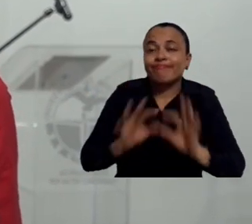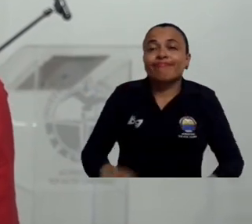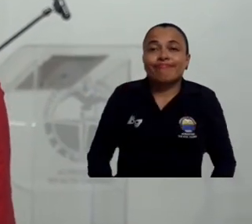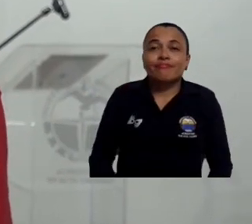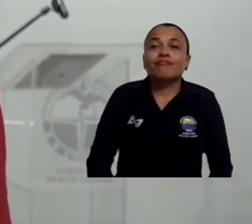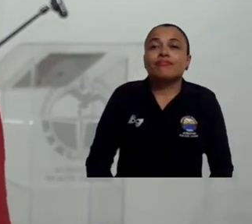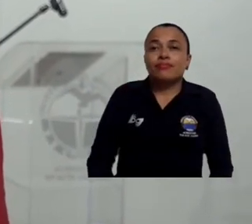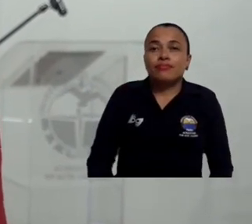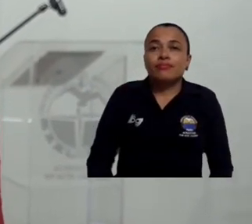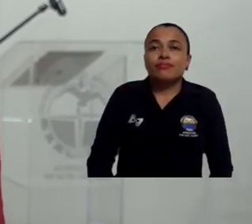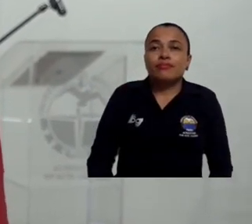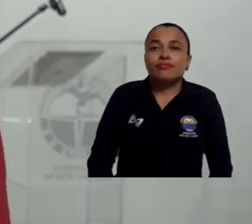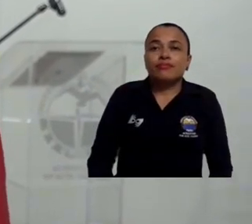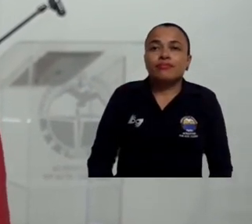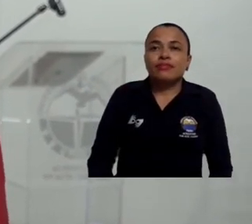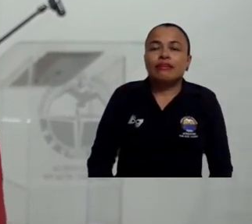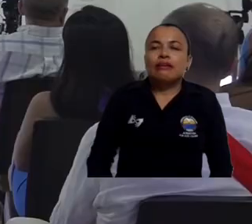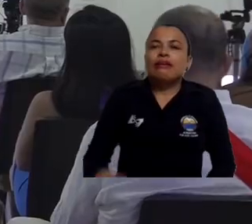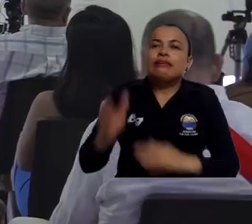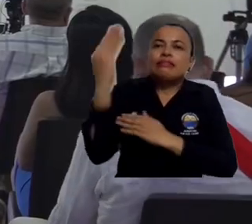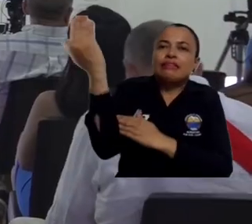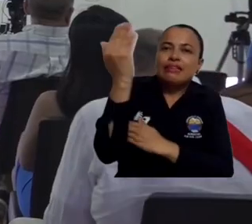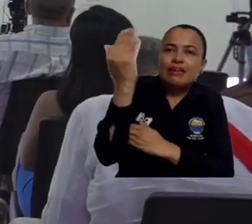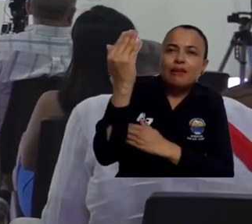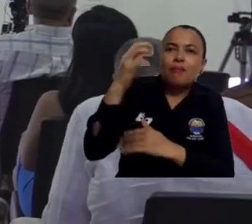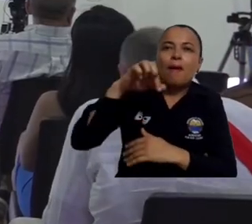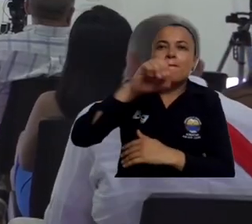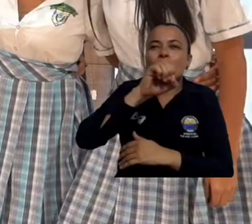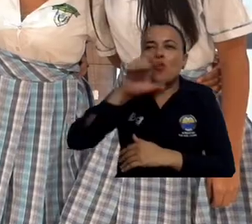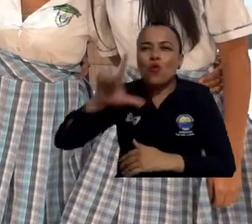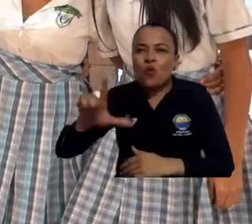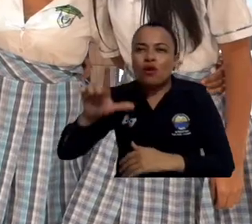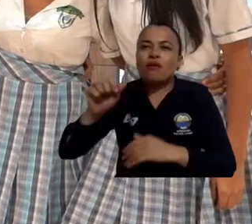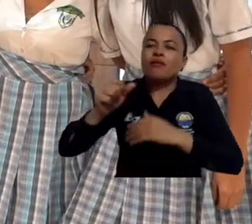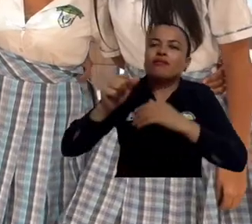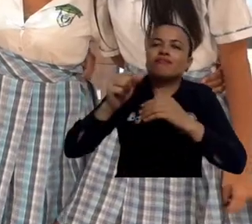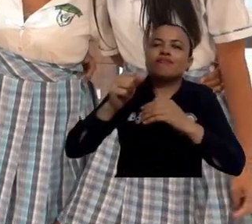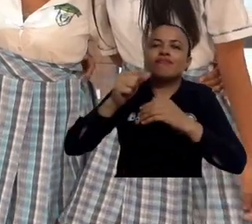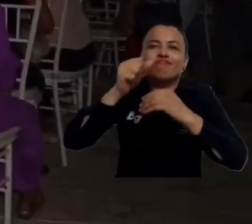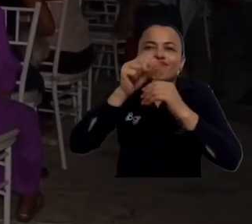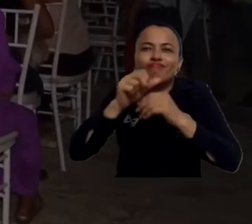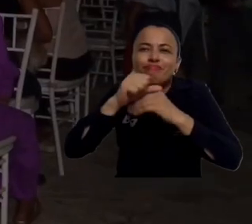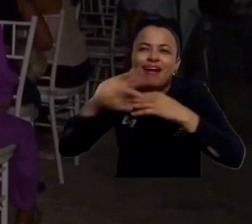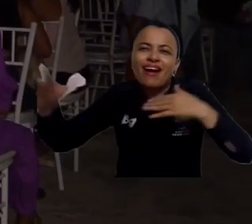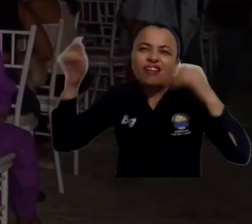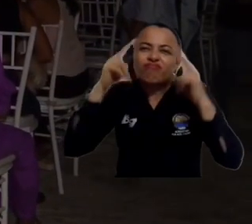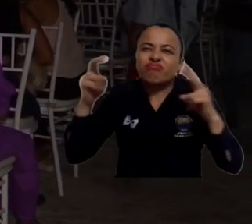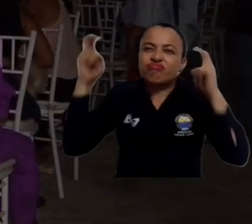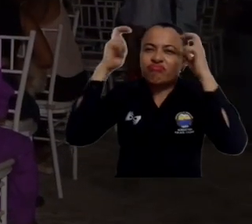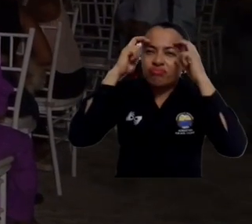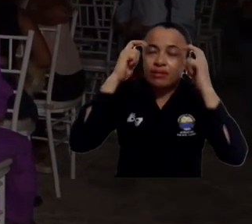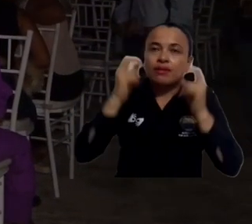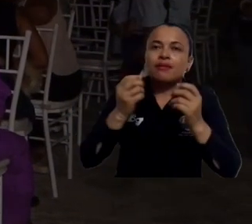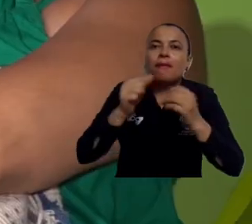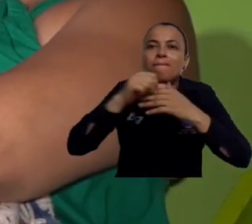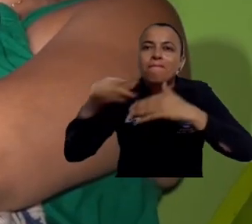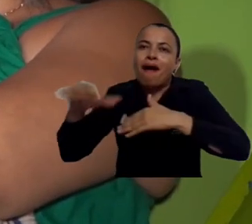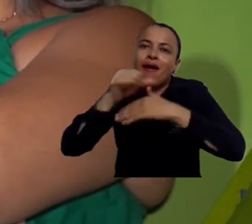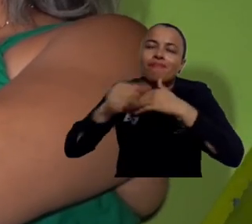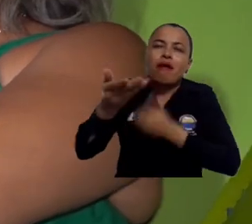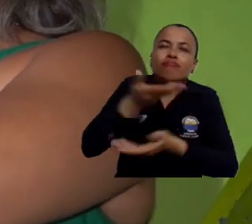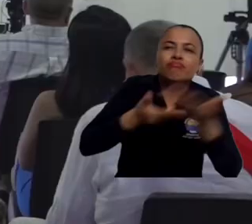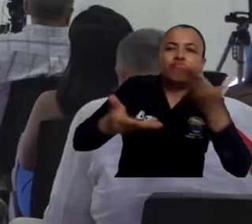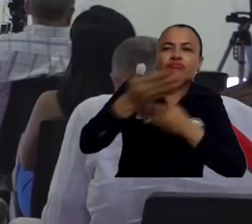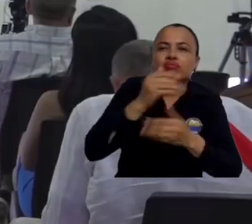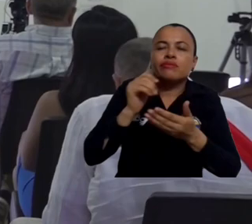apoyo económico, que sin duda es muy necesario. Cinema Pool, Mar de Conocimientos y Entre Mares fueron los segmentos de la